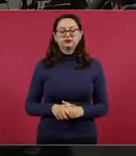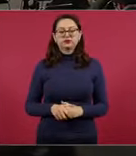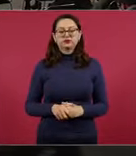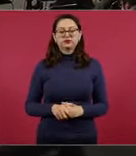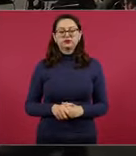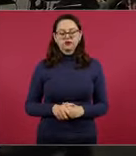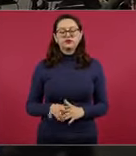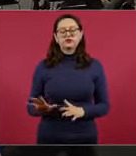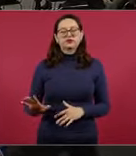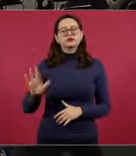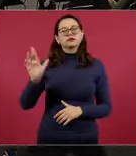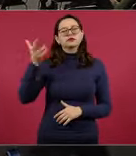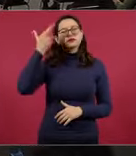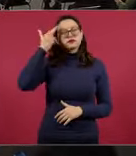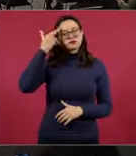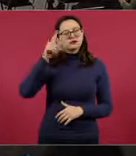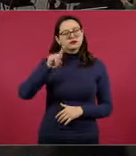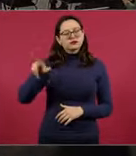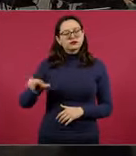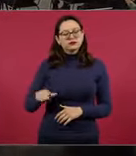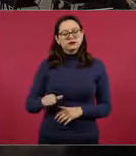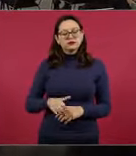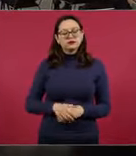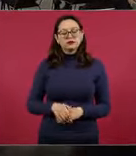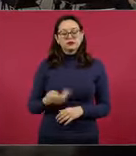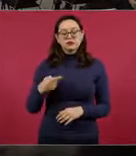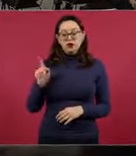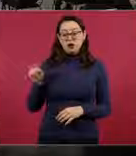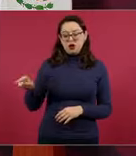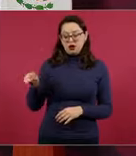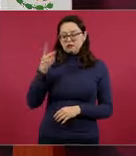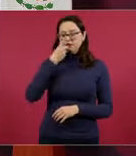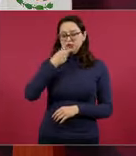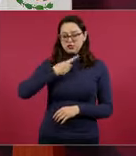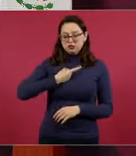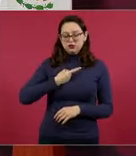ya me voy a acordar, decía, en aquellos tiempos